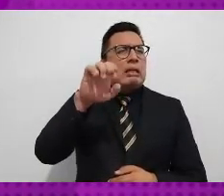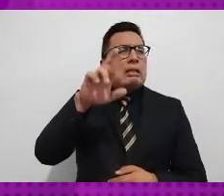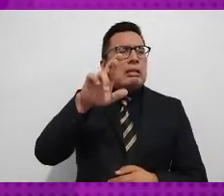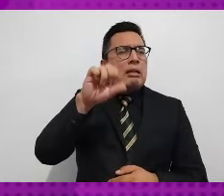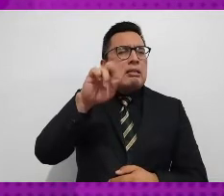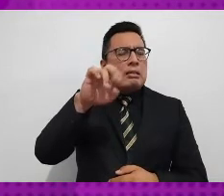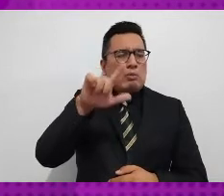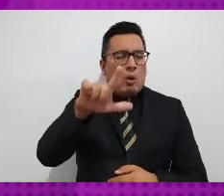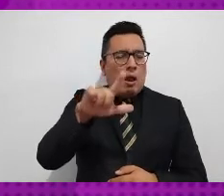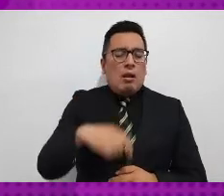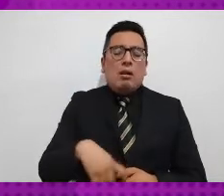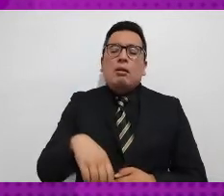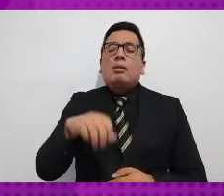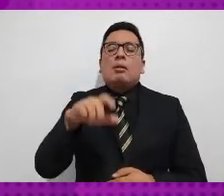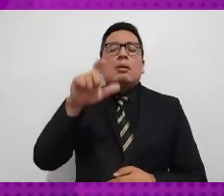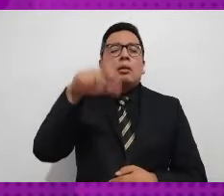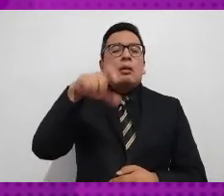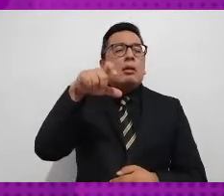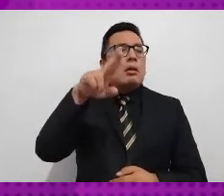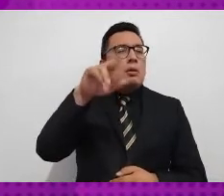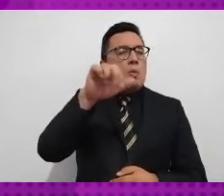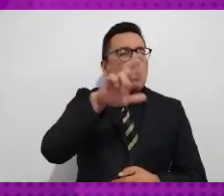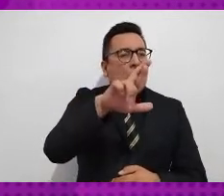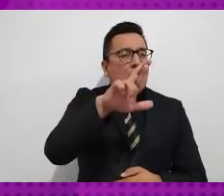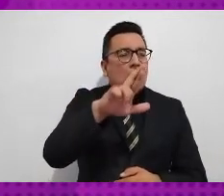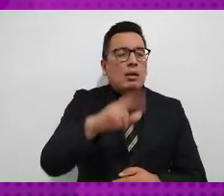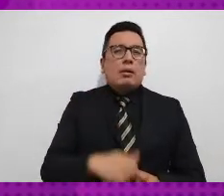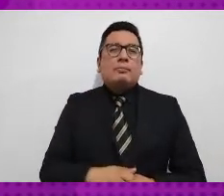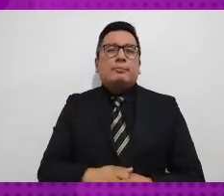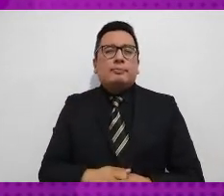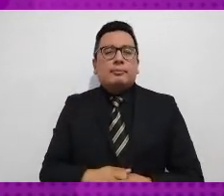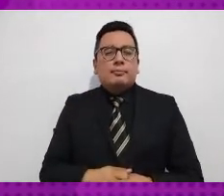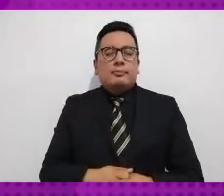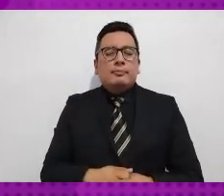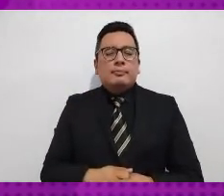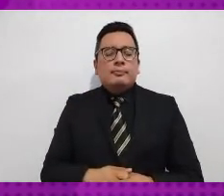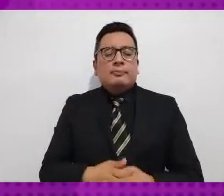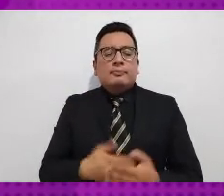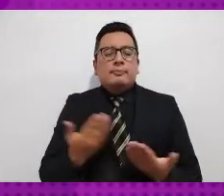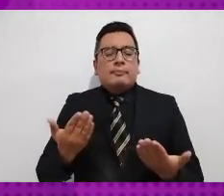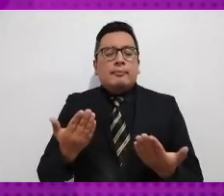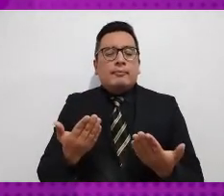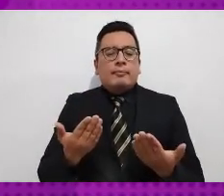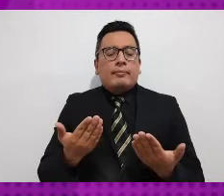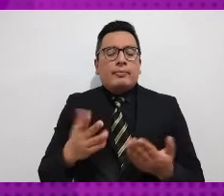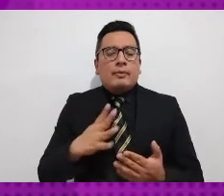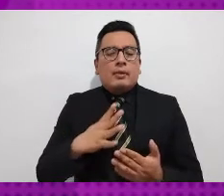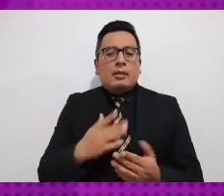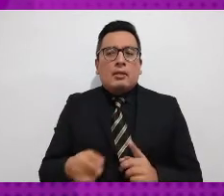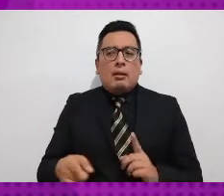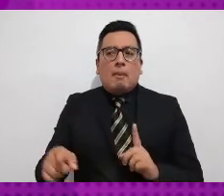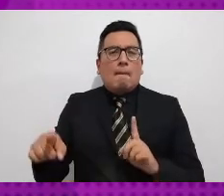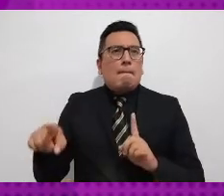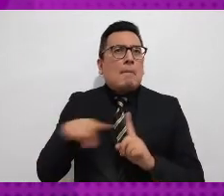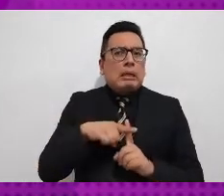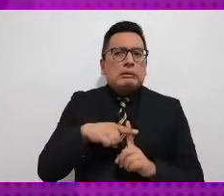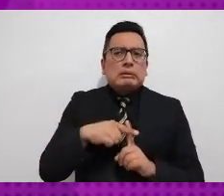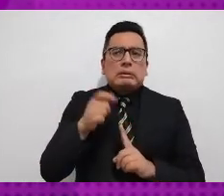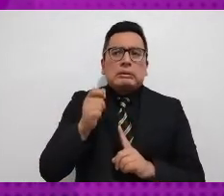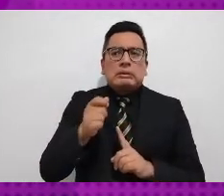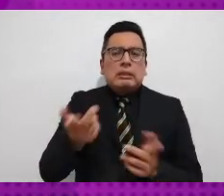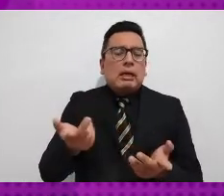personas asexuales y le ponemos un más al final justamente porque la diversidad es ahora sí que tan